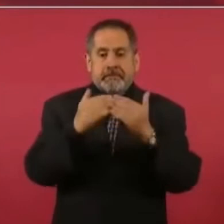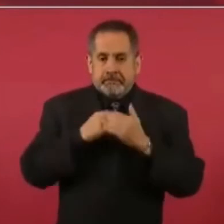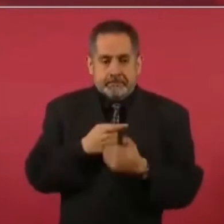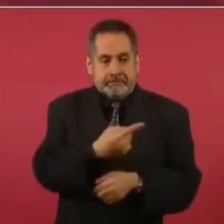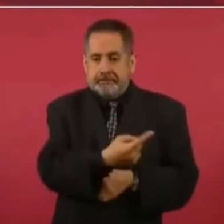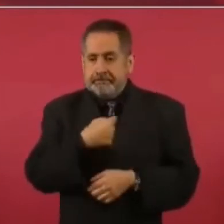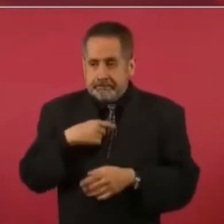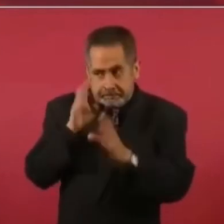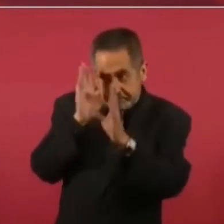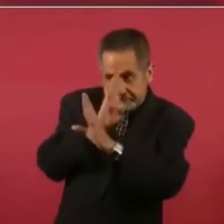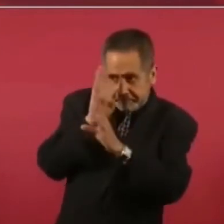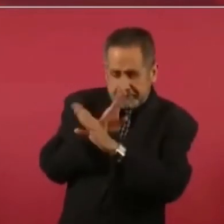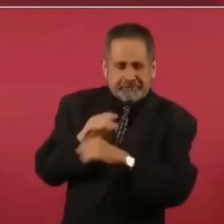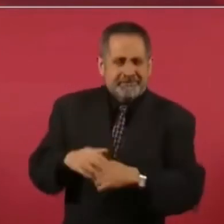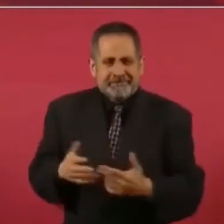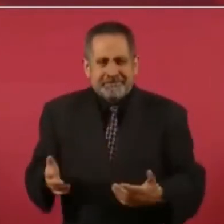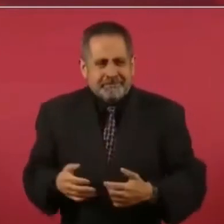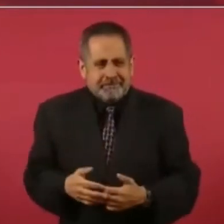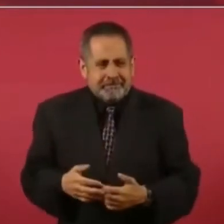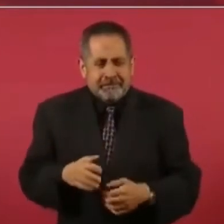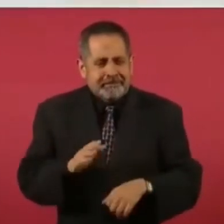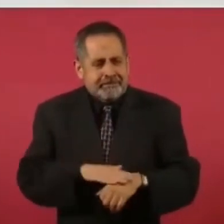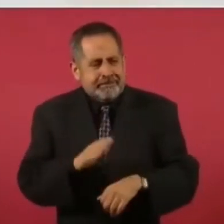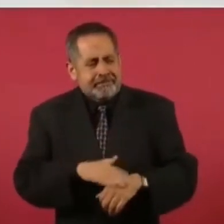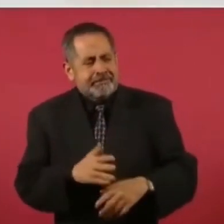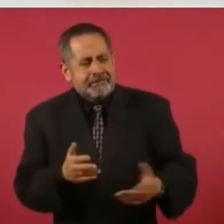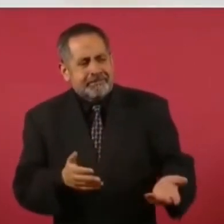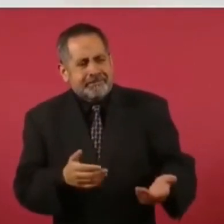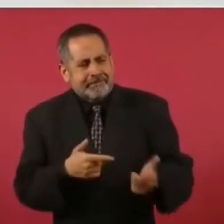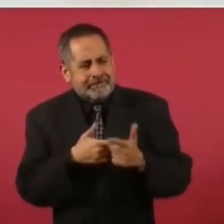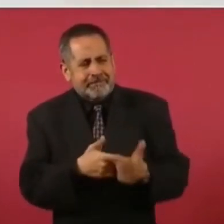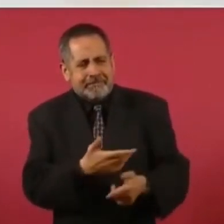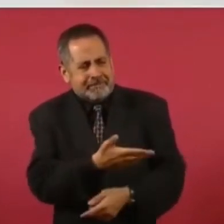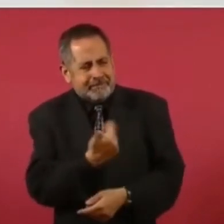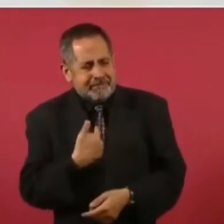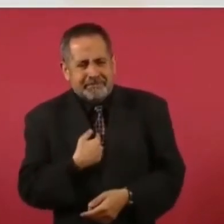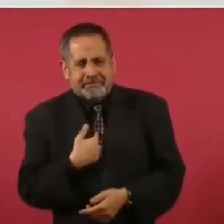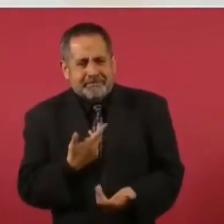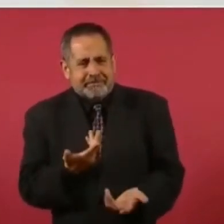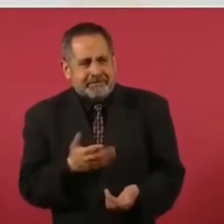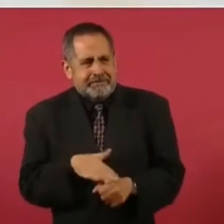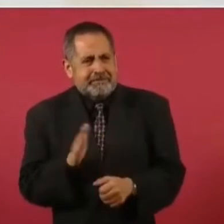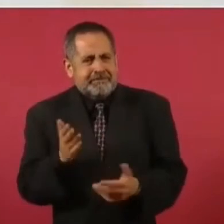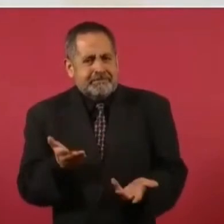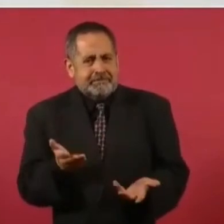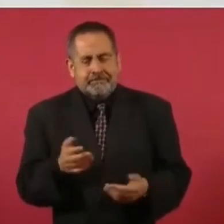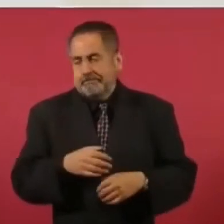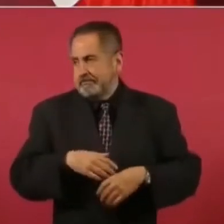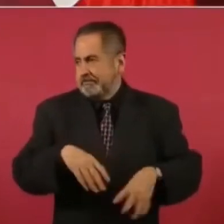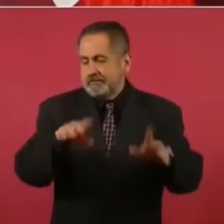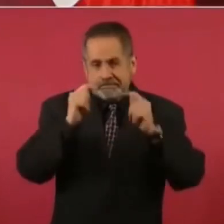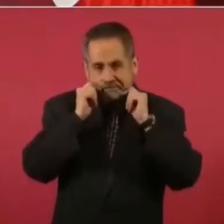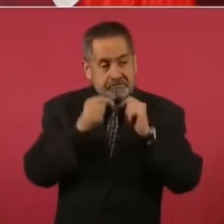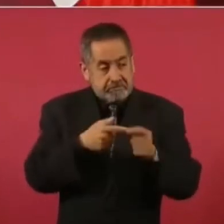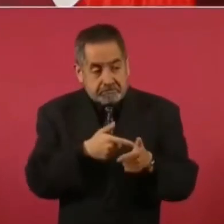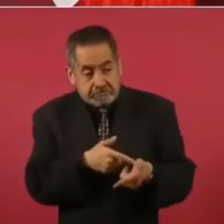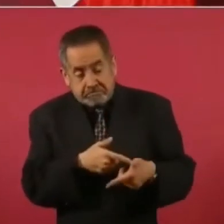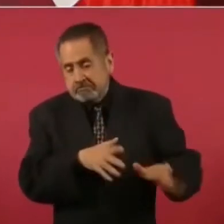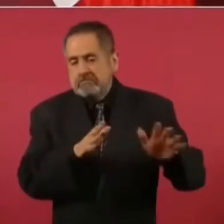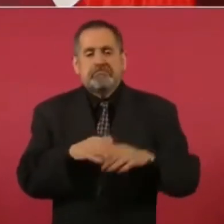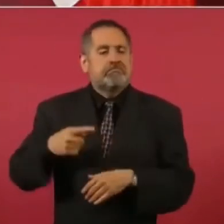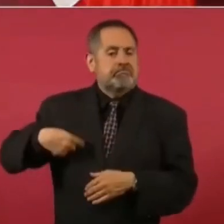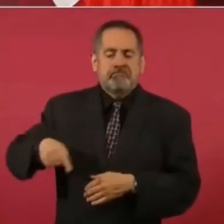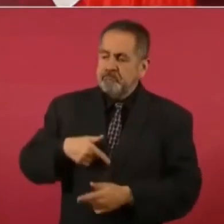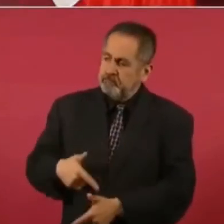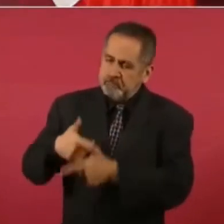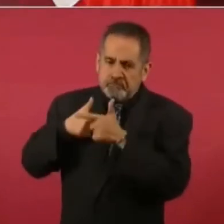espionaje. ¿Qué sigue? ¿Ahora qué sigue? Pues sea lo que sea que sigue, aquí